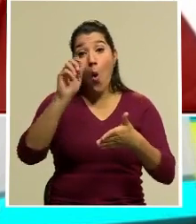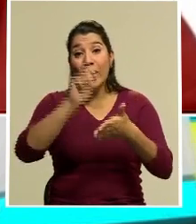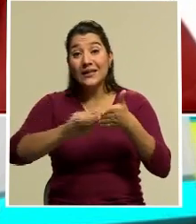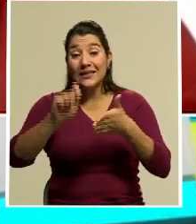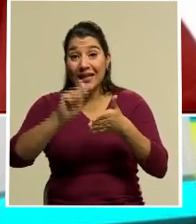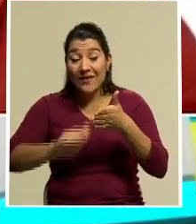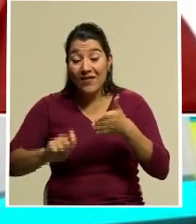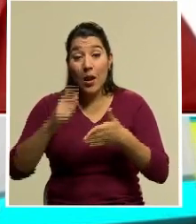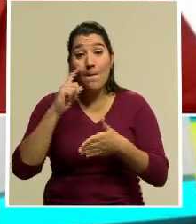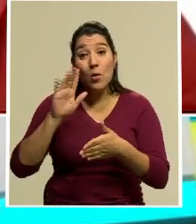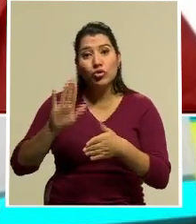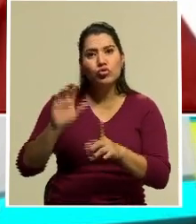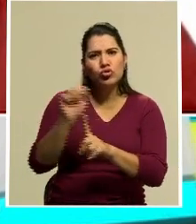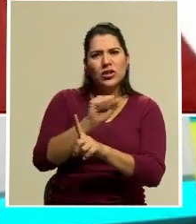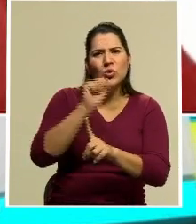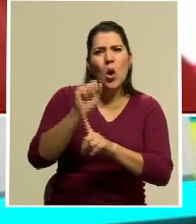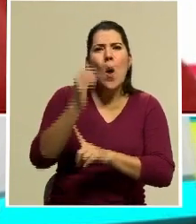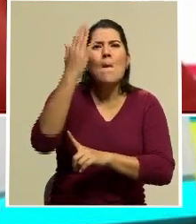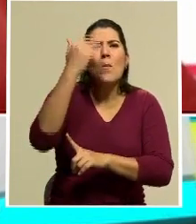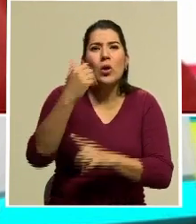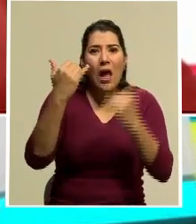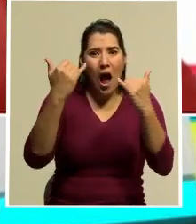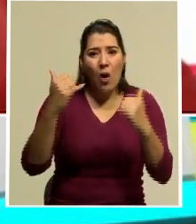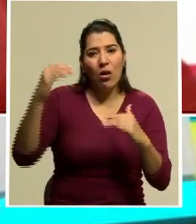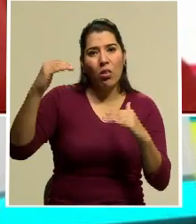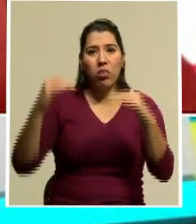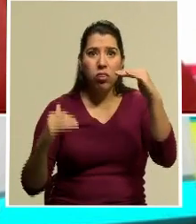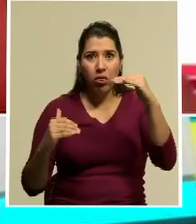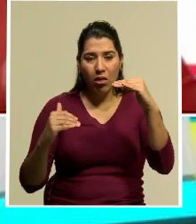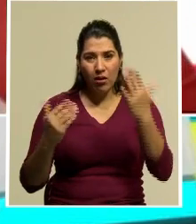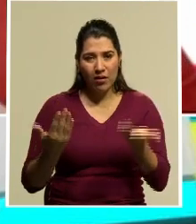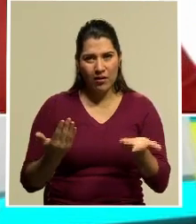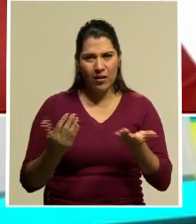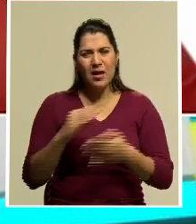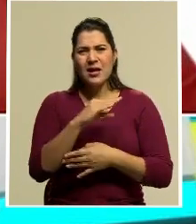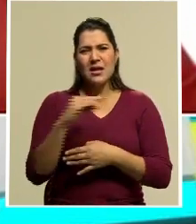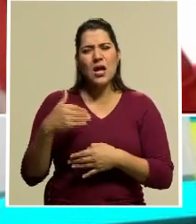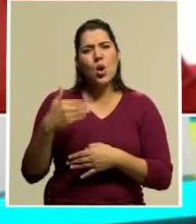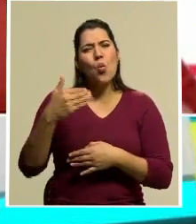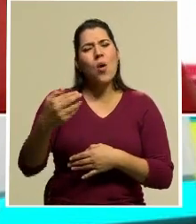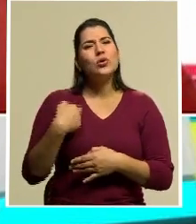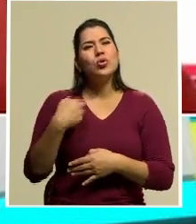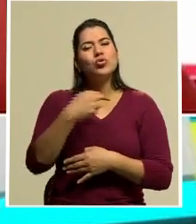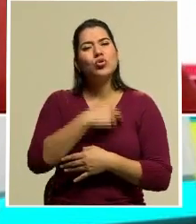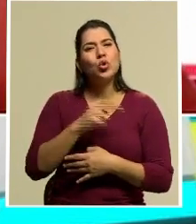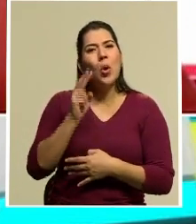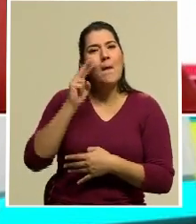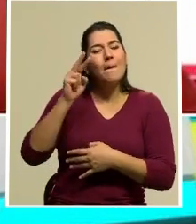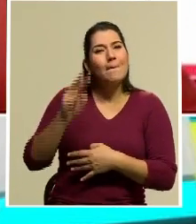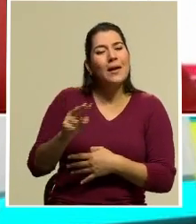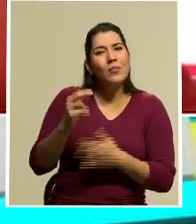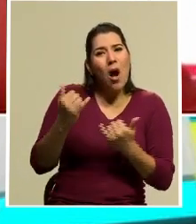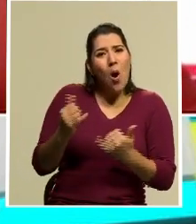situación de exclusión tan grande que tienen? Y cuando vemos una Costa Rica que se encuentra